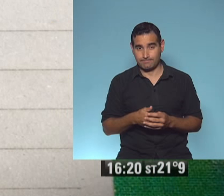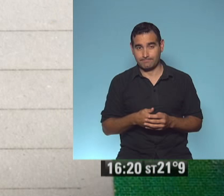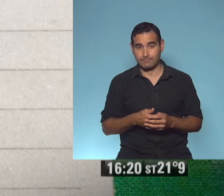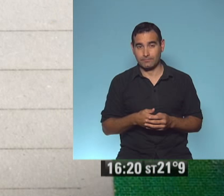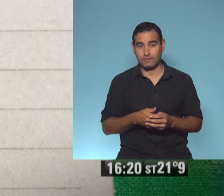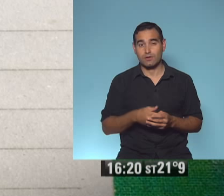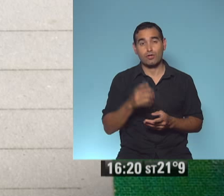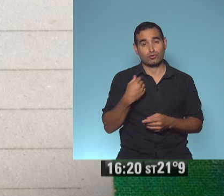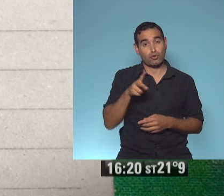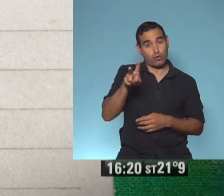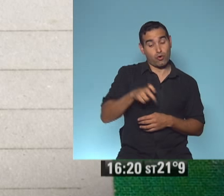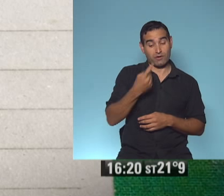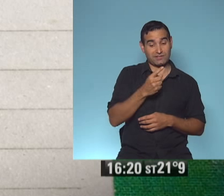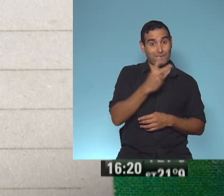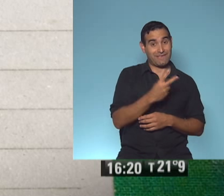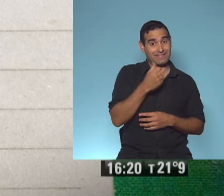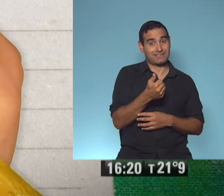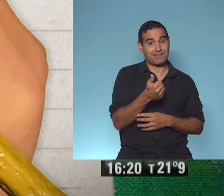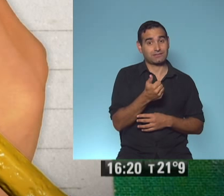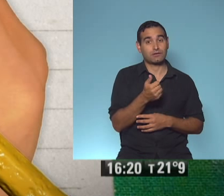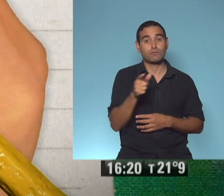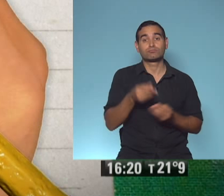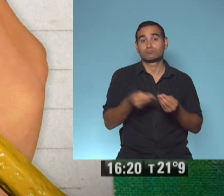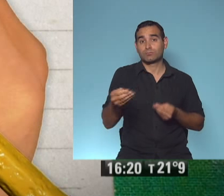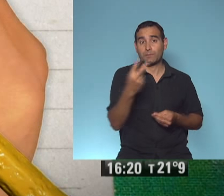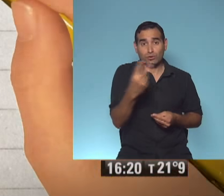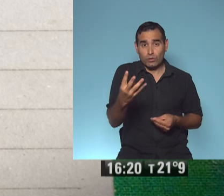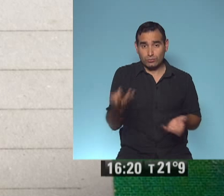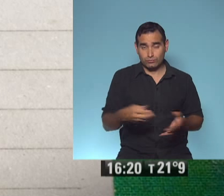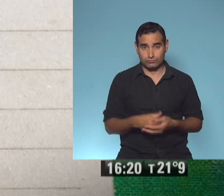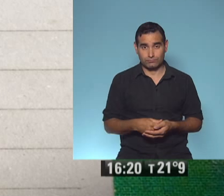Si le cobro 126, su vuelto es 24.